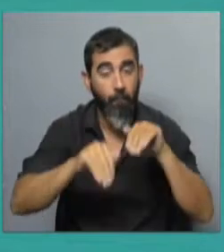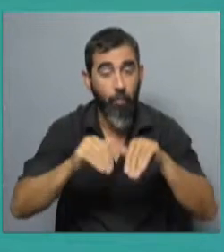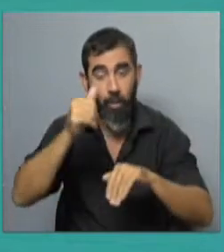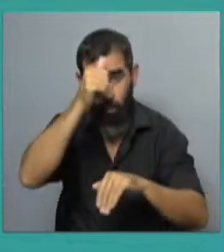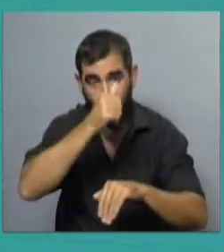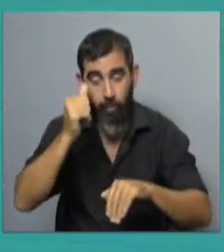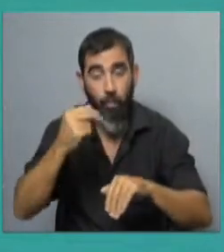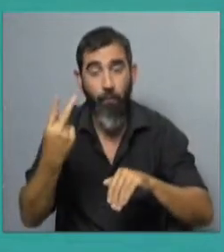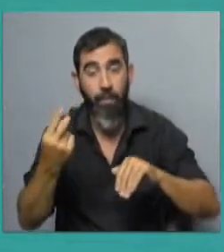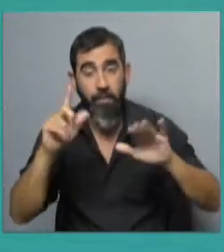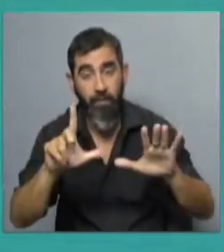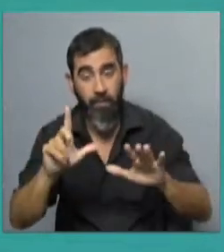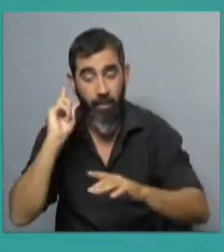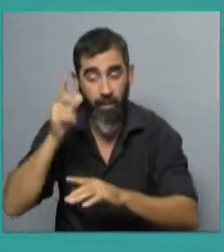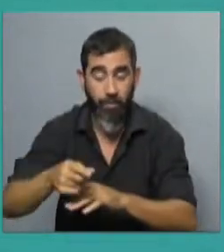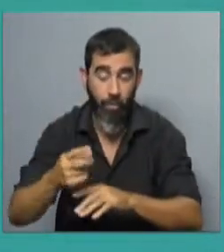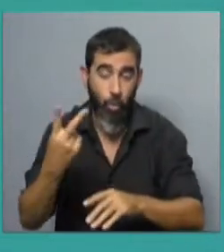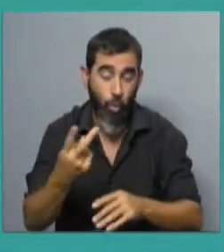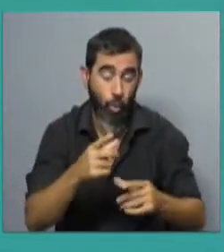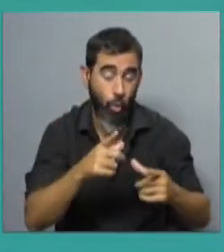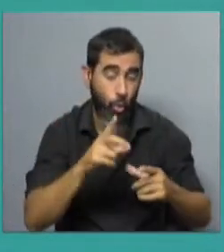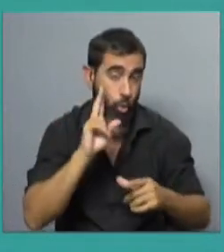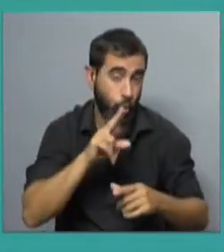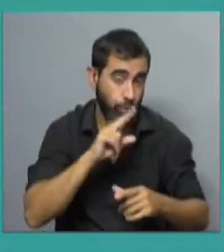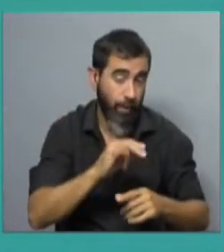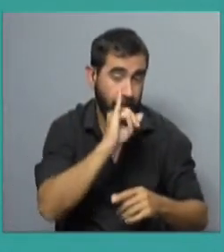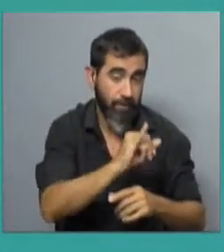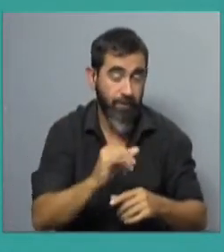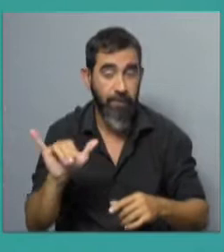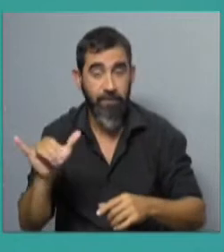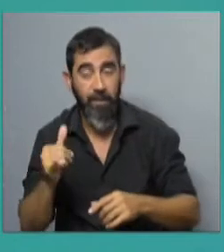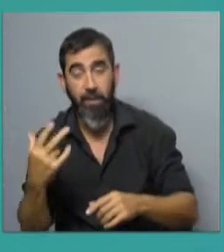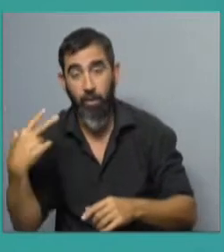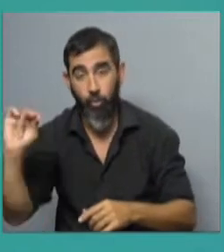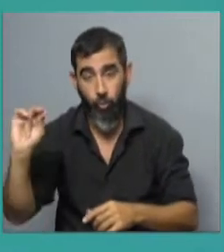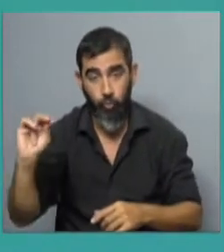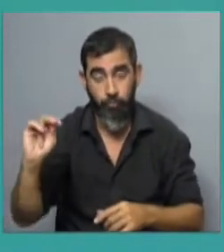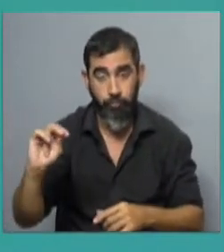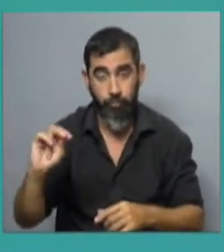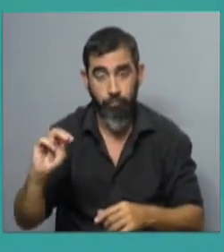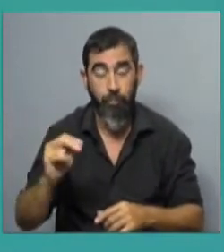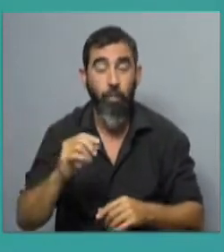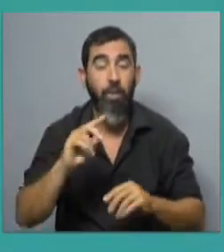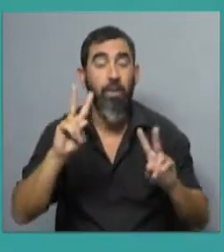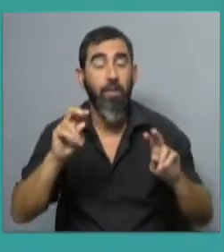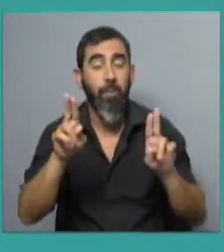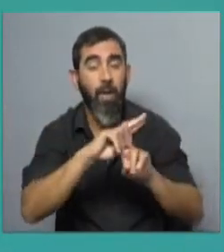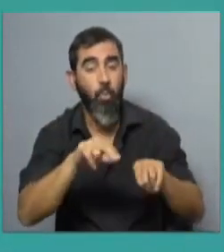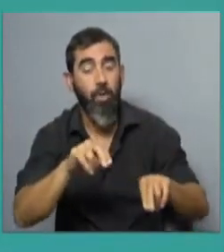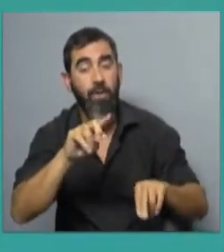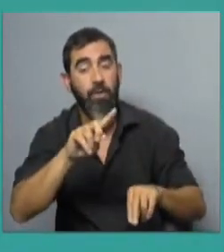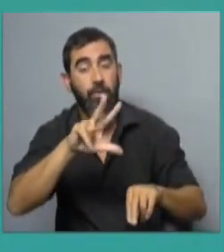domingo 27 a decidir allí por las dos papeletas, la rosada por el sí y la celeste por el no, habilitar el recurso para anular